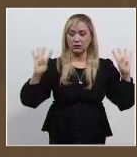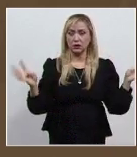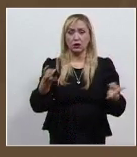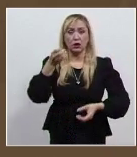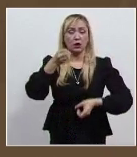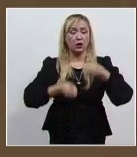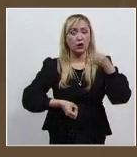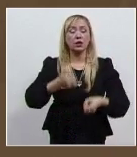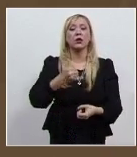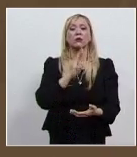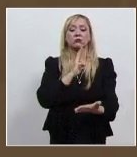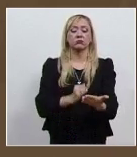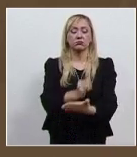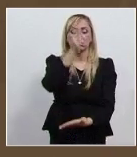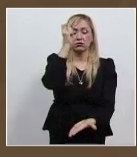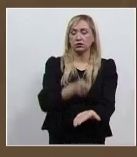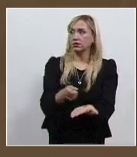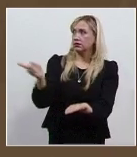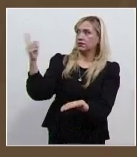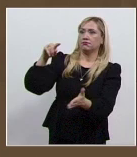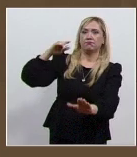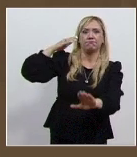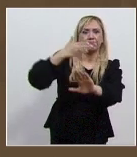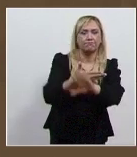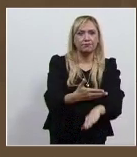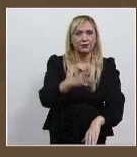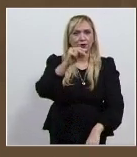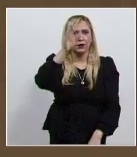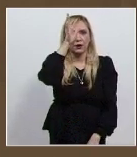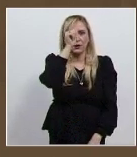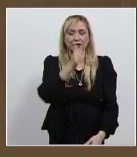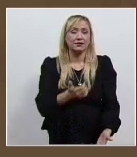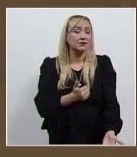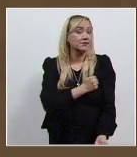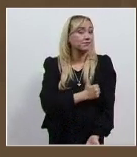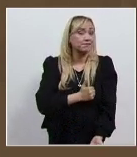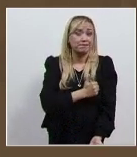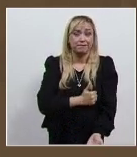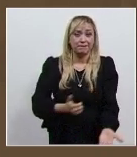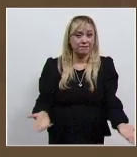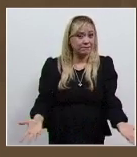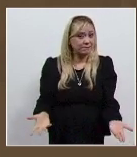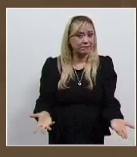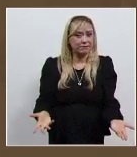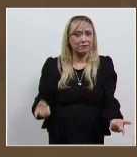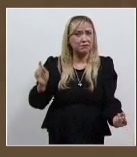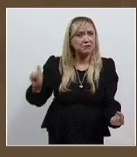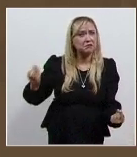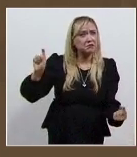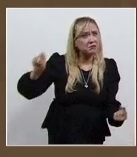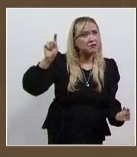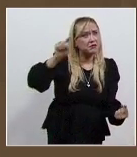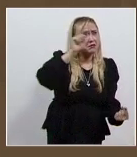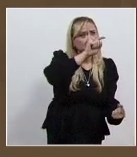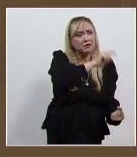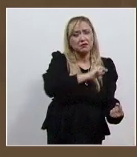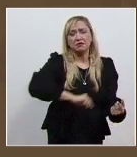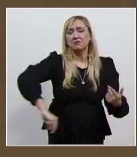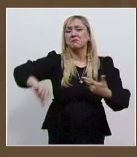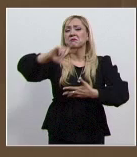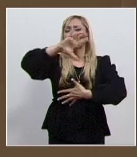también a sus resoluciones, como sucede, desgraciadamente, en muchos ambientes judiciales de nuestra